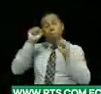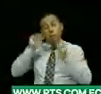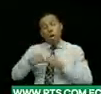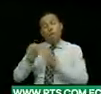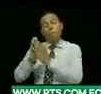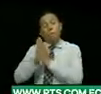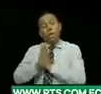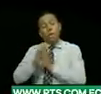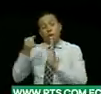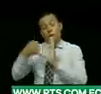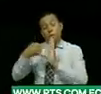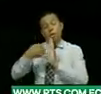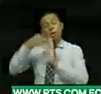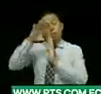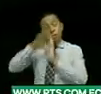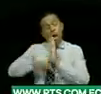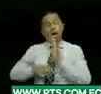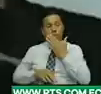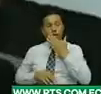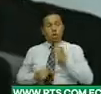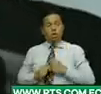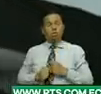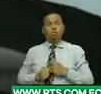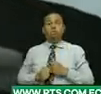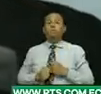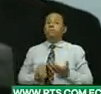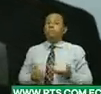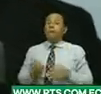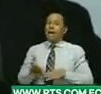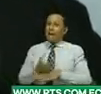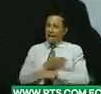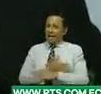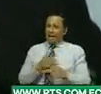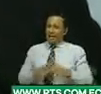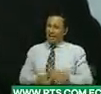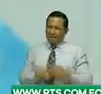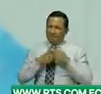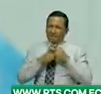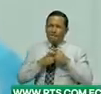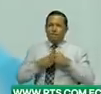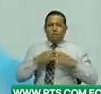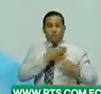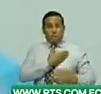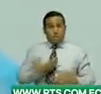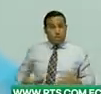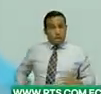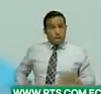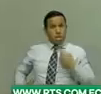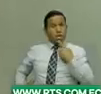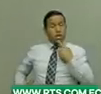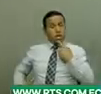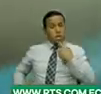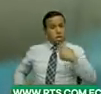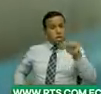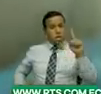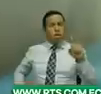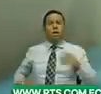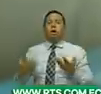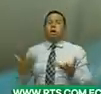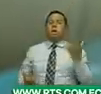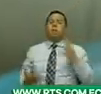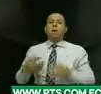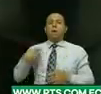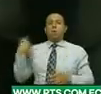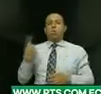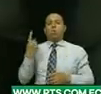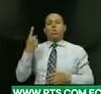Desde el inicio, el gobierno aclaró que la importación estaría centralizada, pero tras las primeras 8.000 dosis y